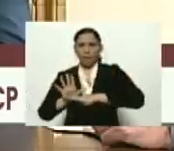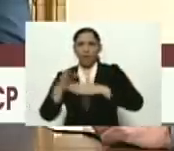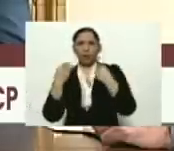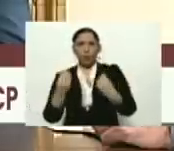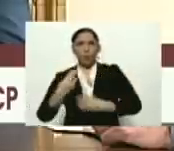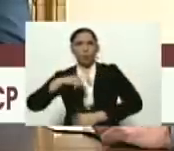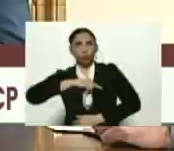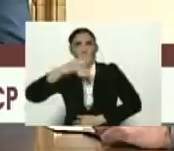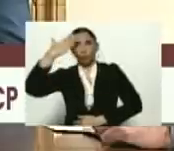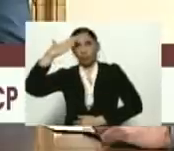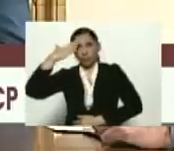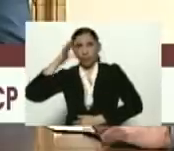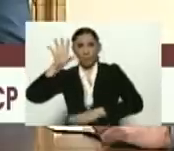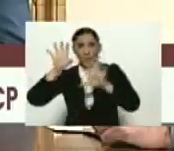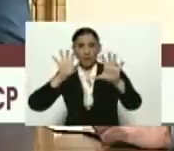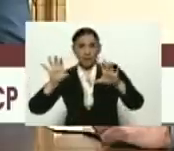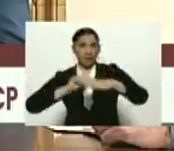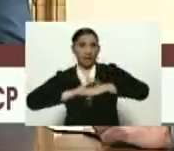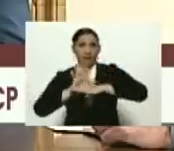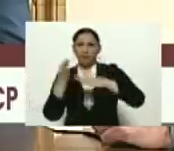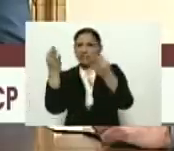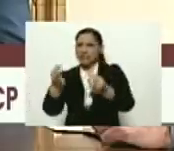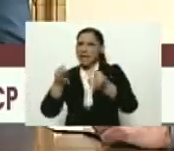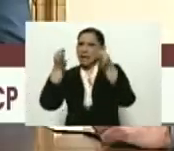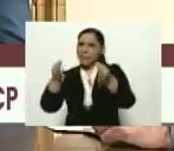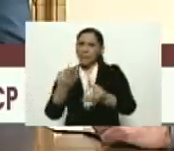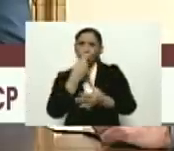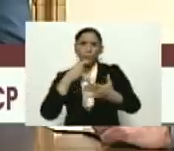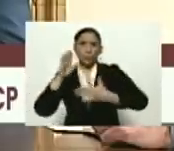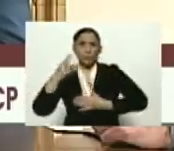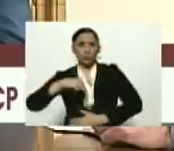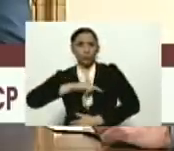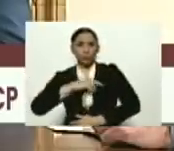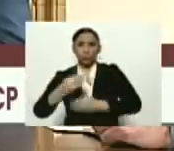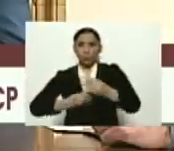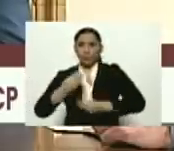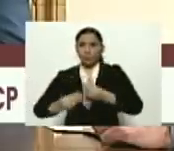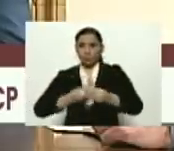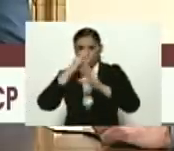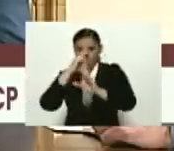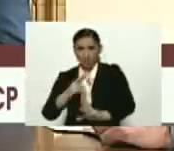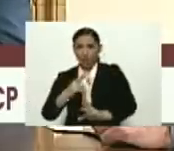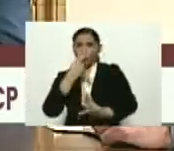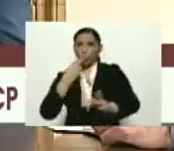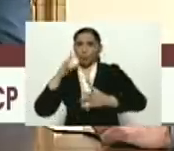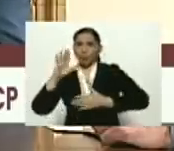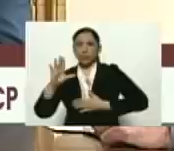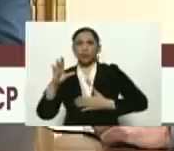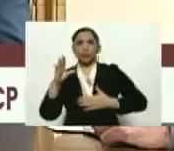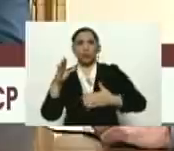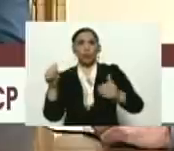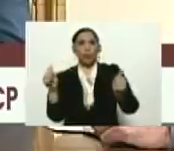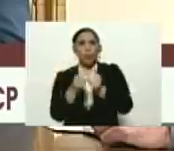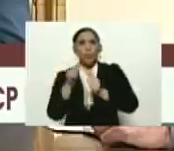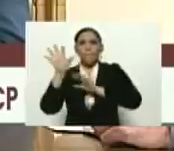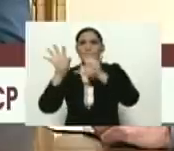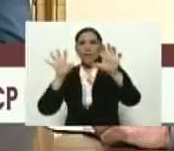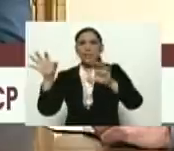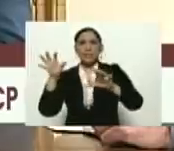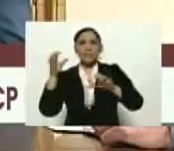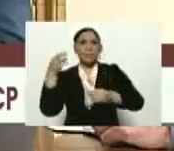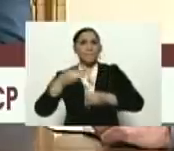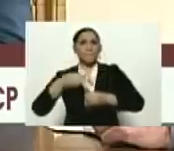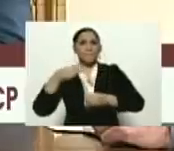los países ALBA, siempre los compromisos que cumplimos son compromisos con los países Petrocaribe,